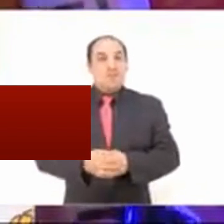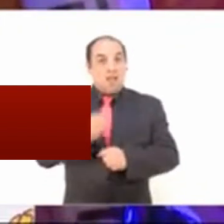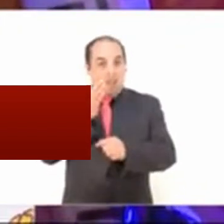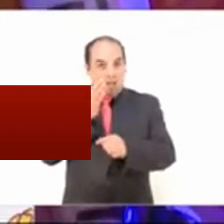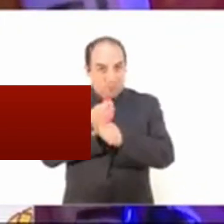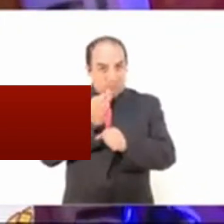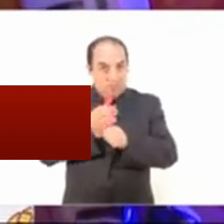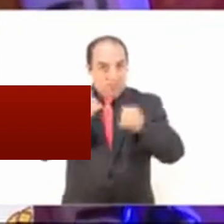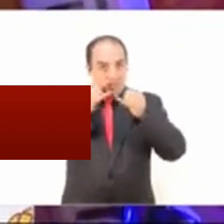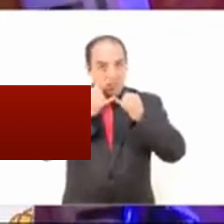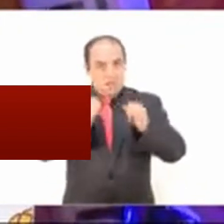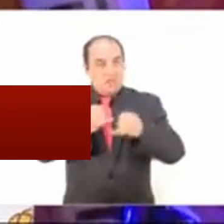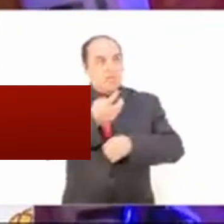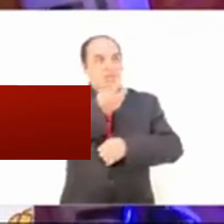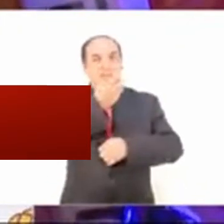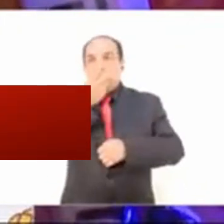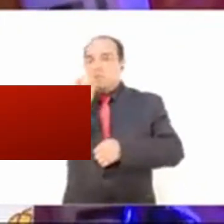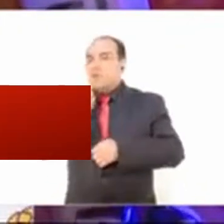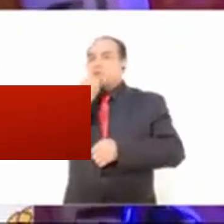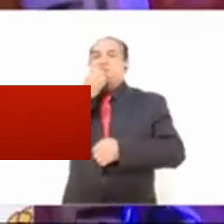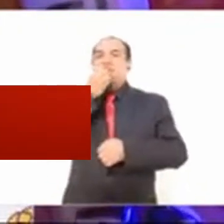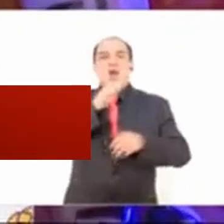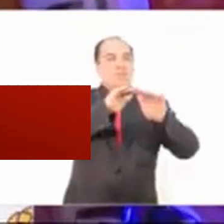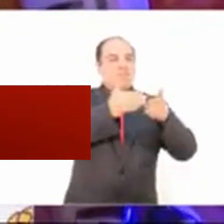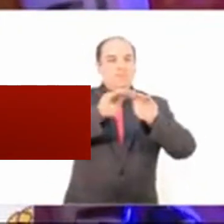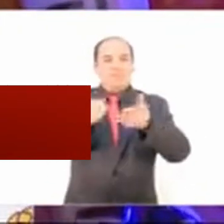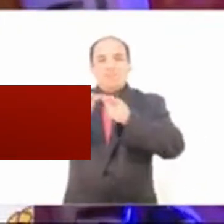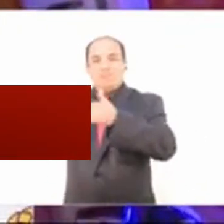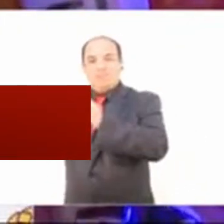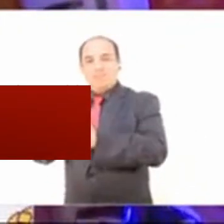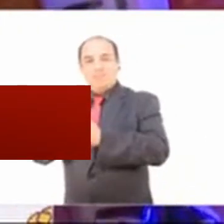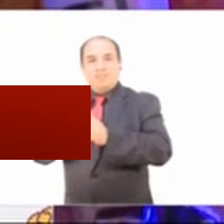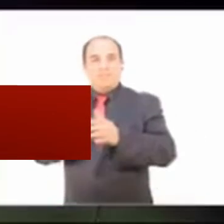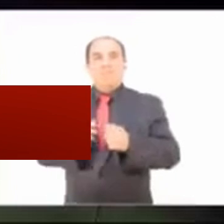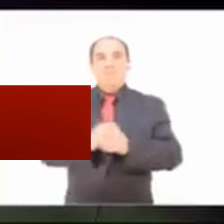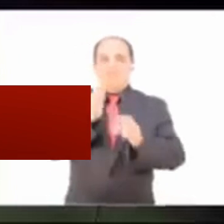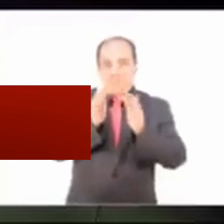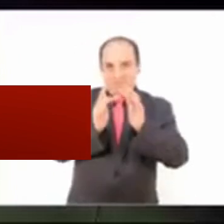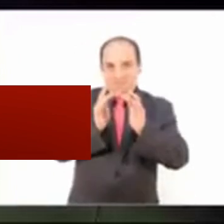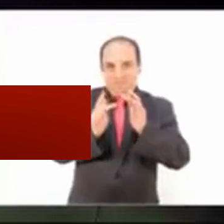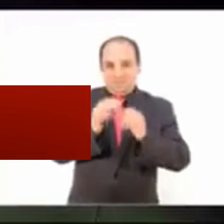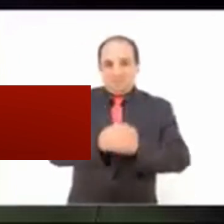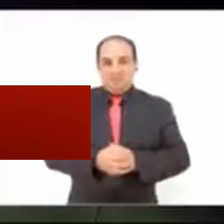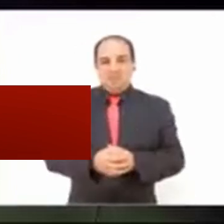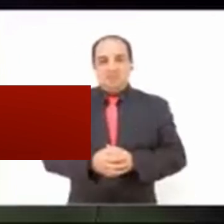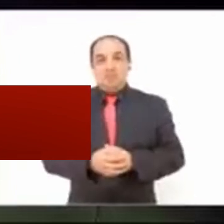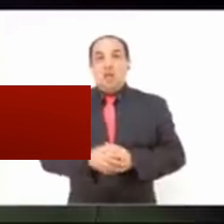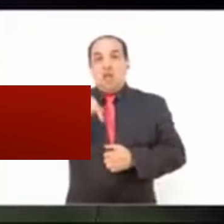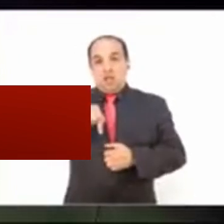estamos en la inauguración de estas maravillosas ofrendas